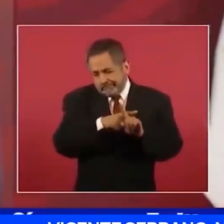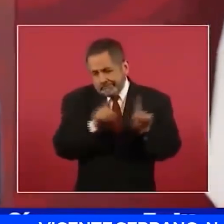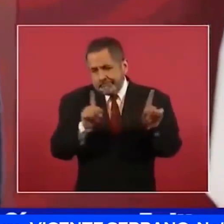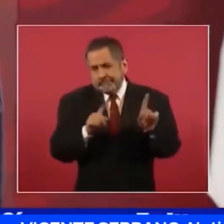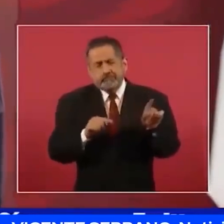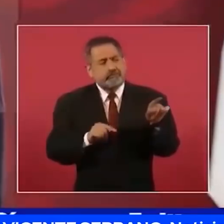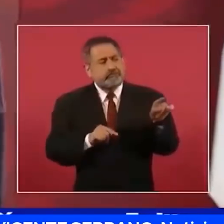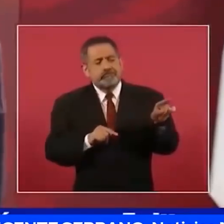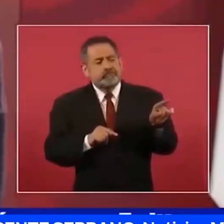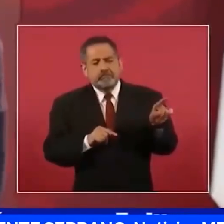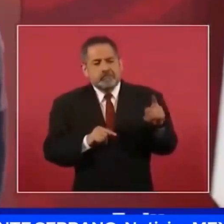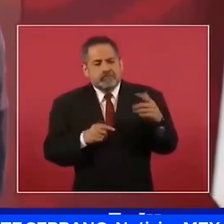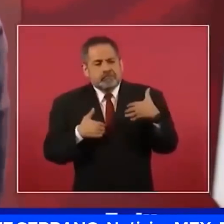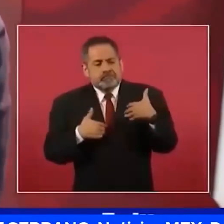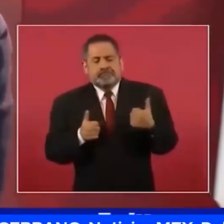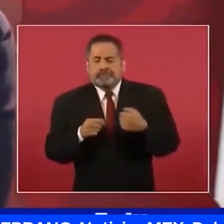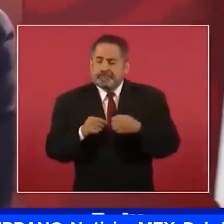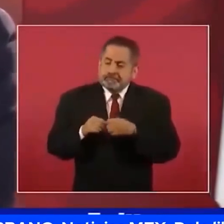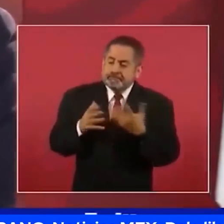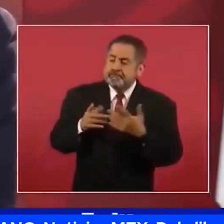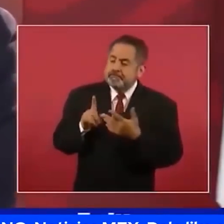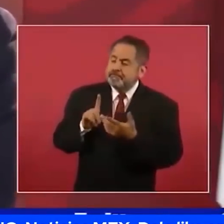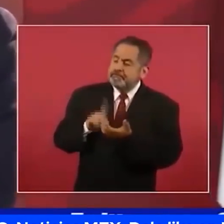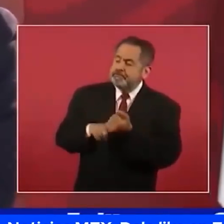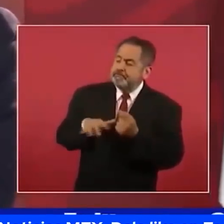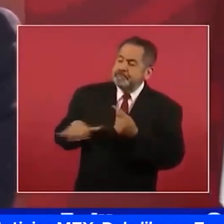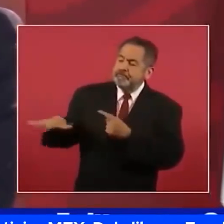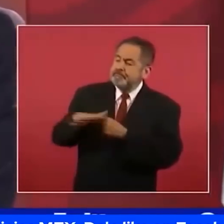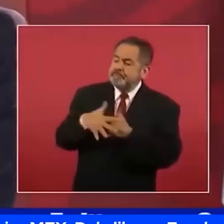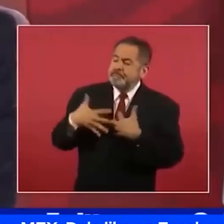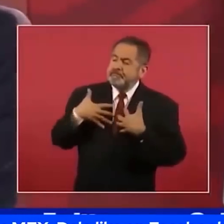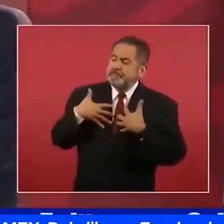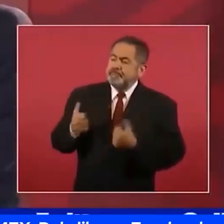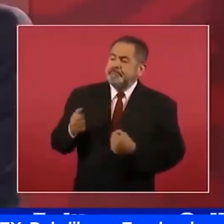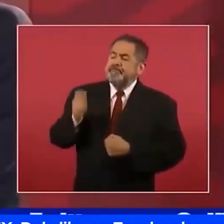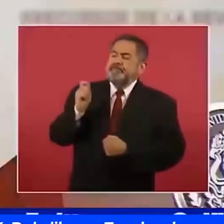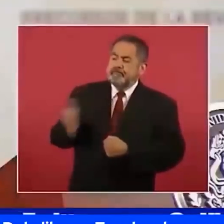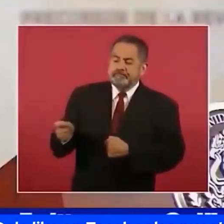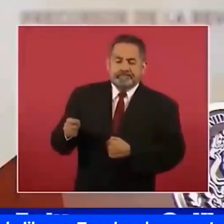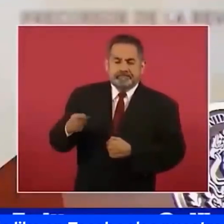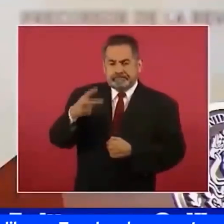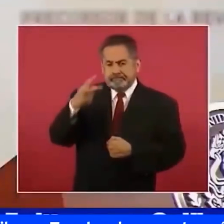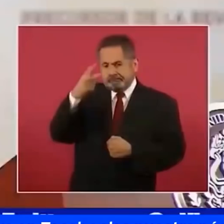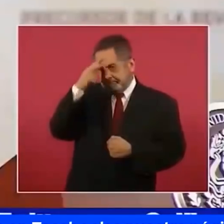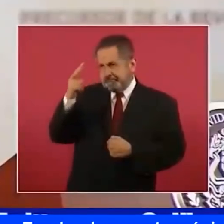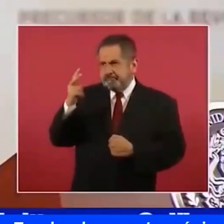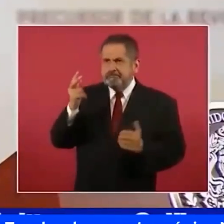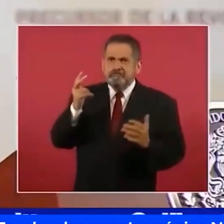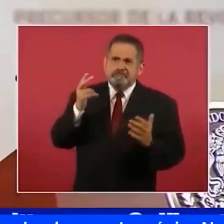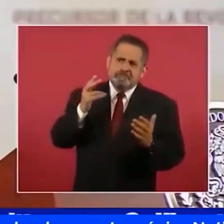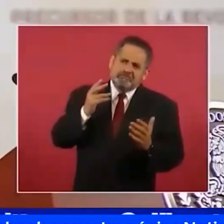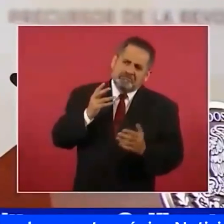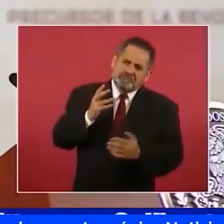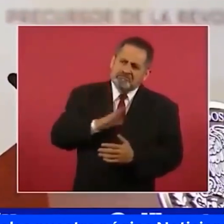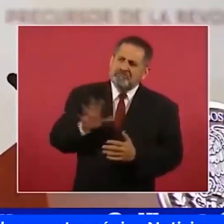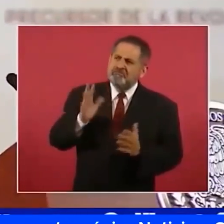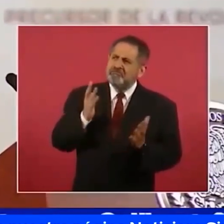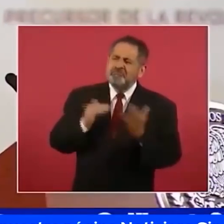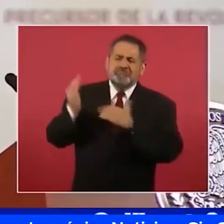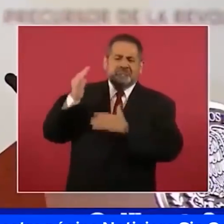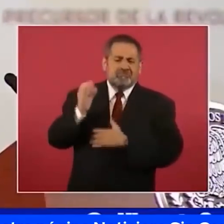a entender, a comprender la grandeza de México